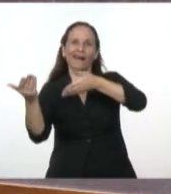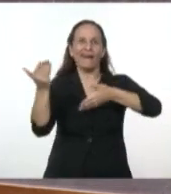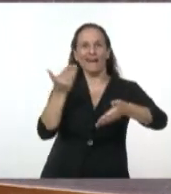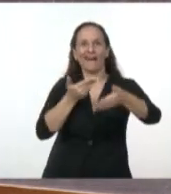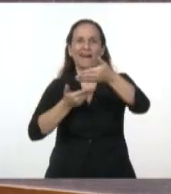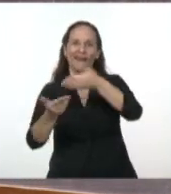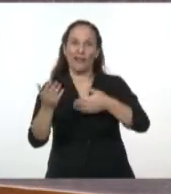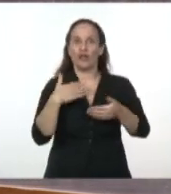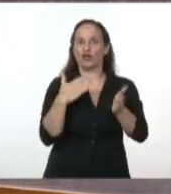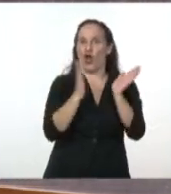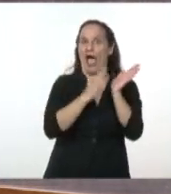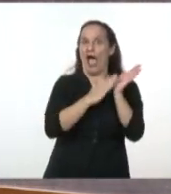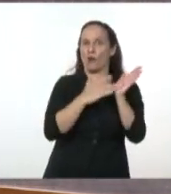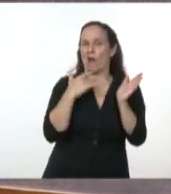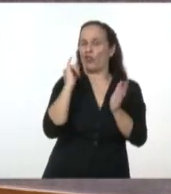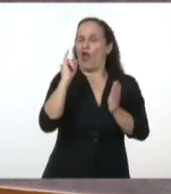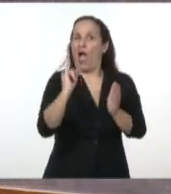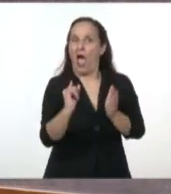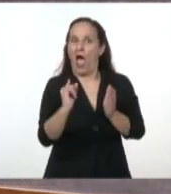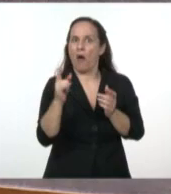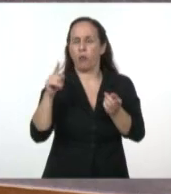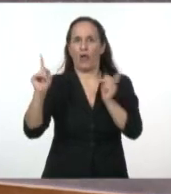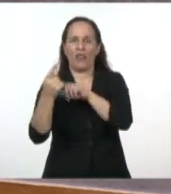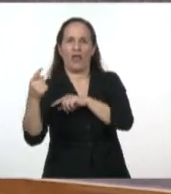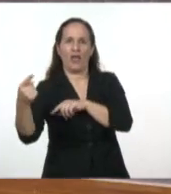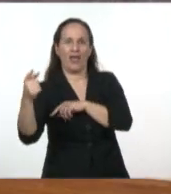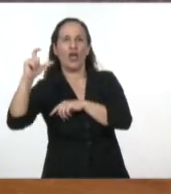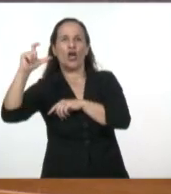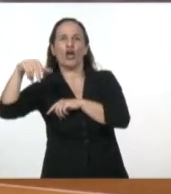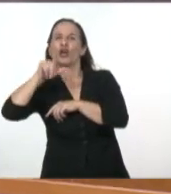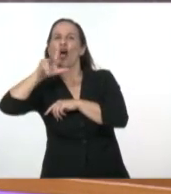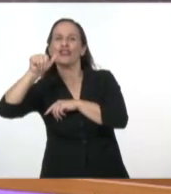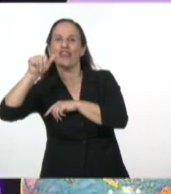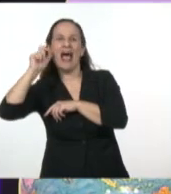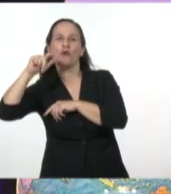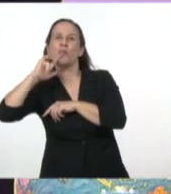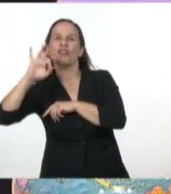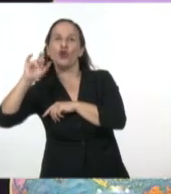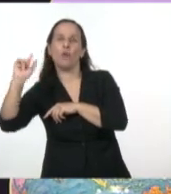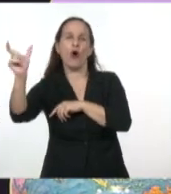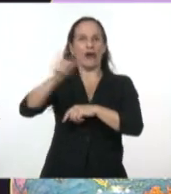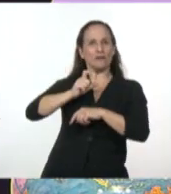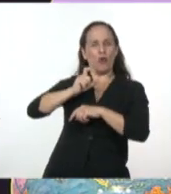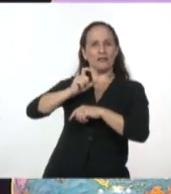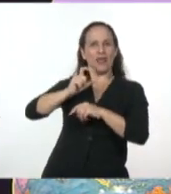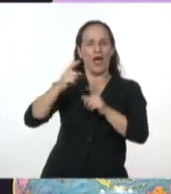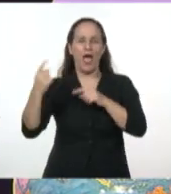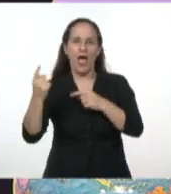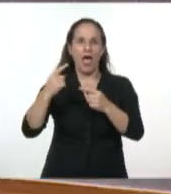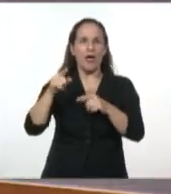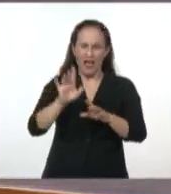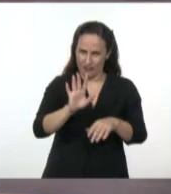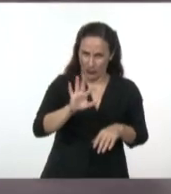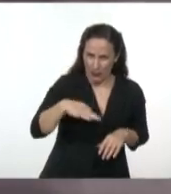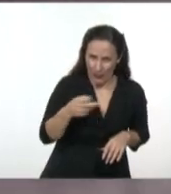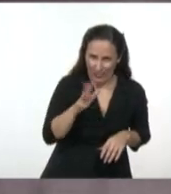presento un argumento y alguien puede contraargumentarme, es decir, dar su respuesta. Esto se usa también en la vida cotidiana, ¿no? Sí,